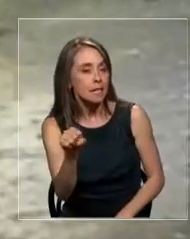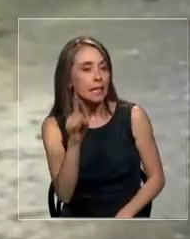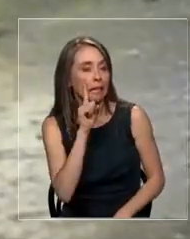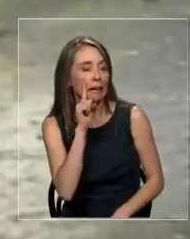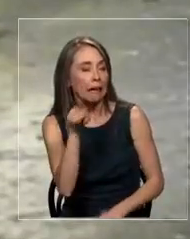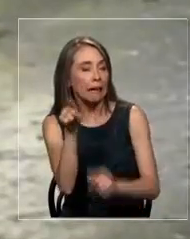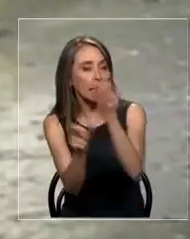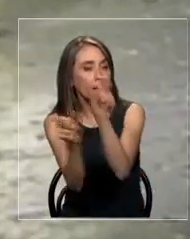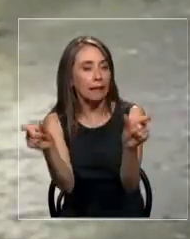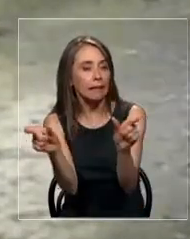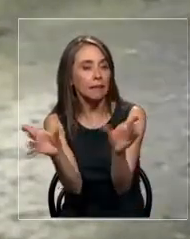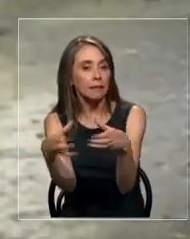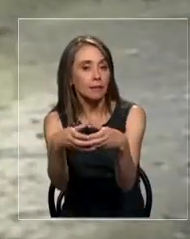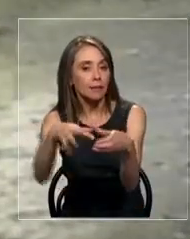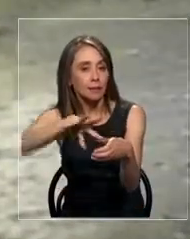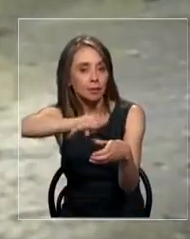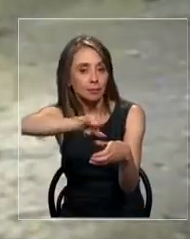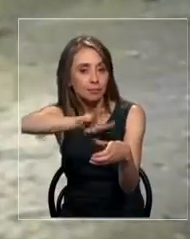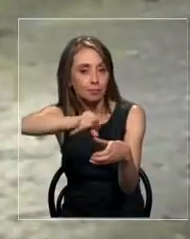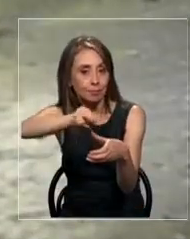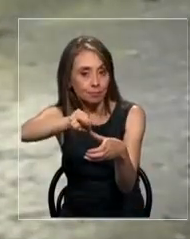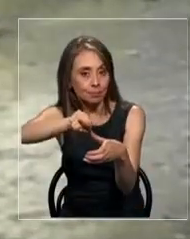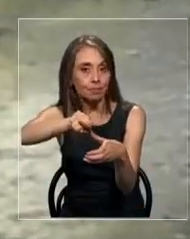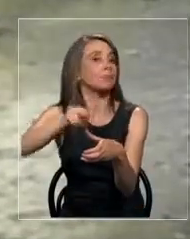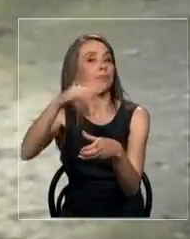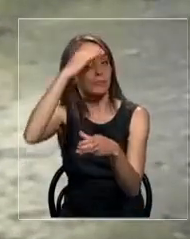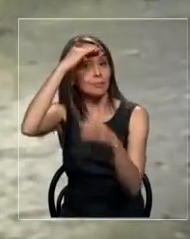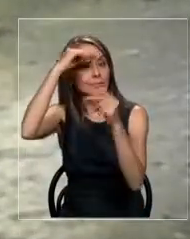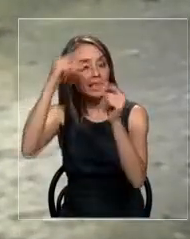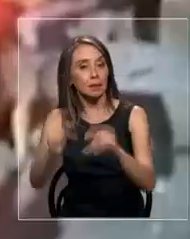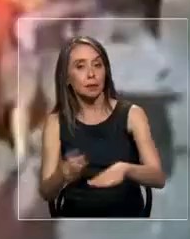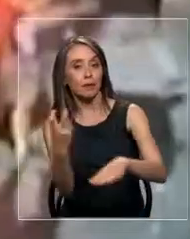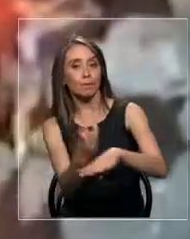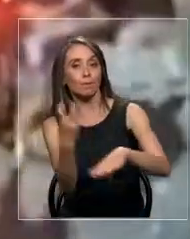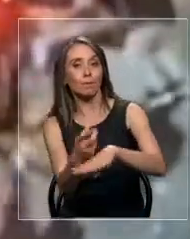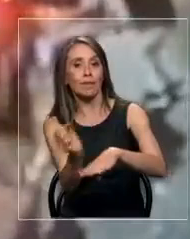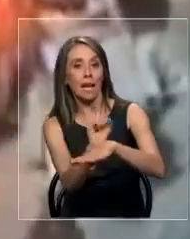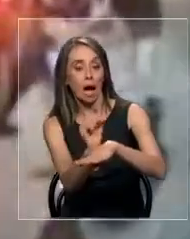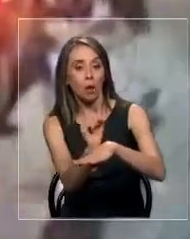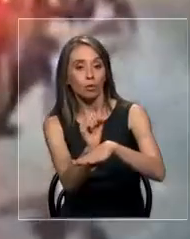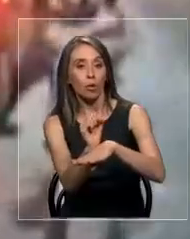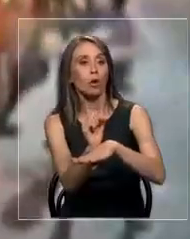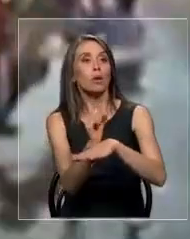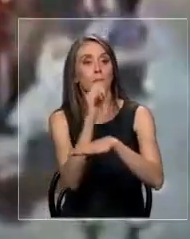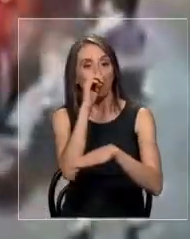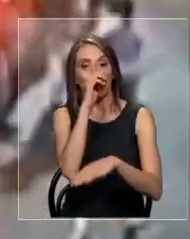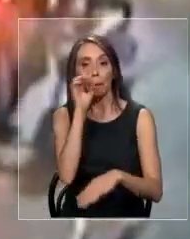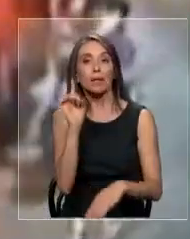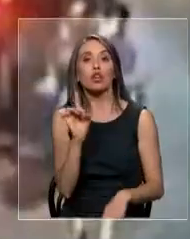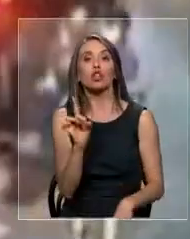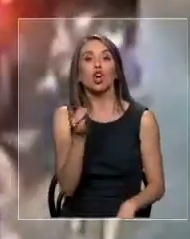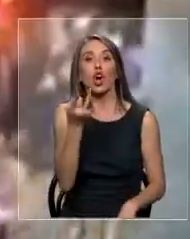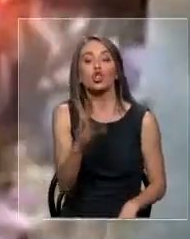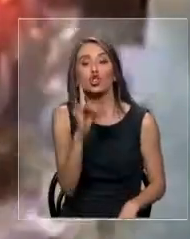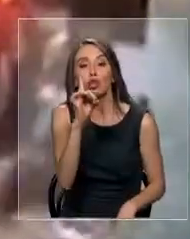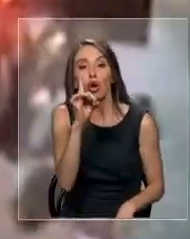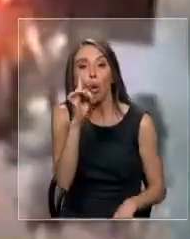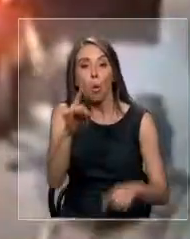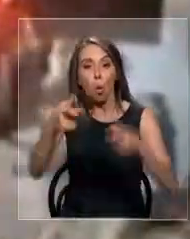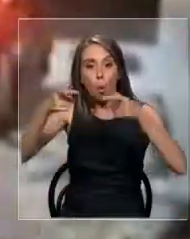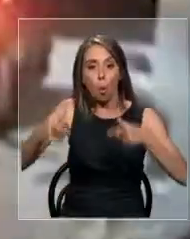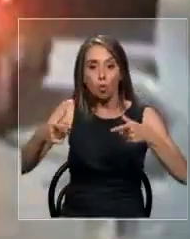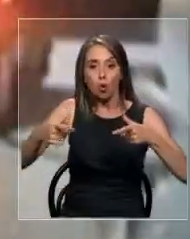estas bandas, que si bien es cierto, tienen una especialización, no tienen una adscripción estricta a un solo